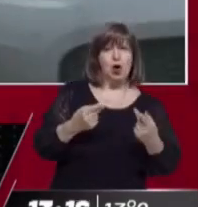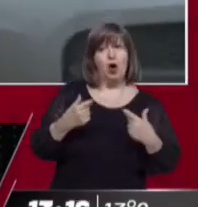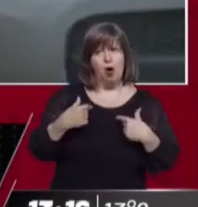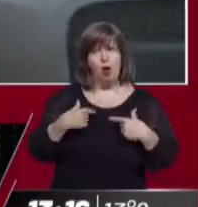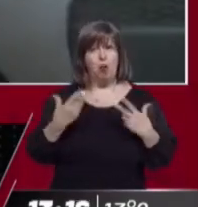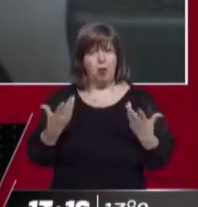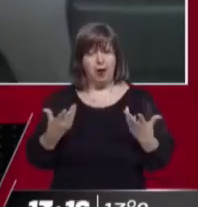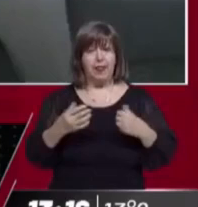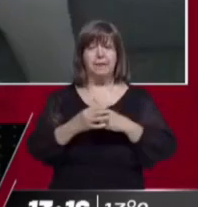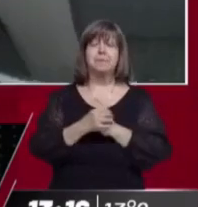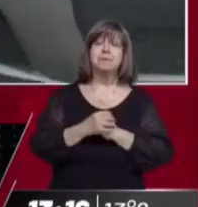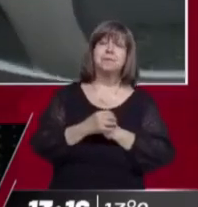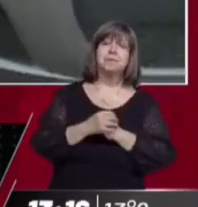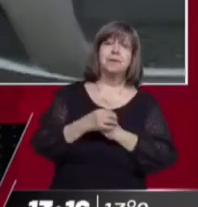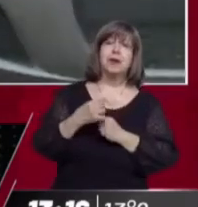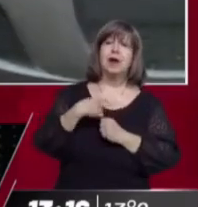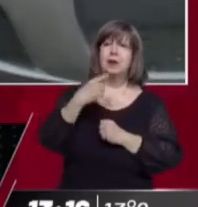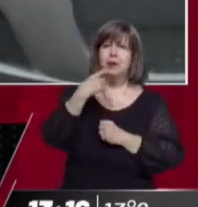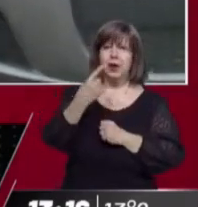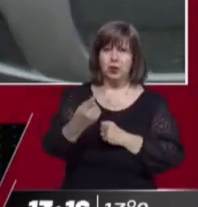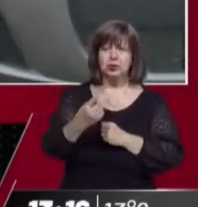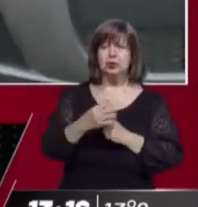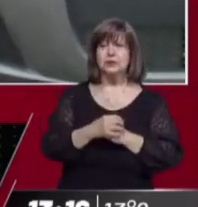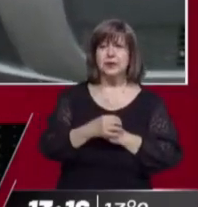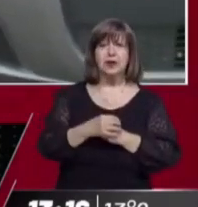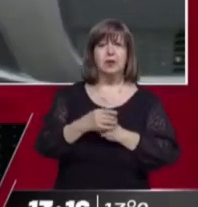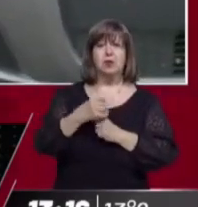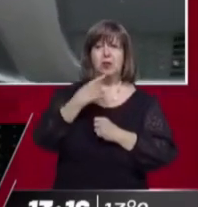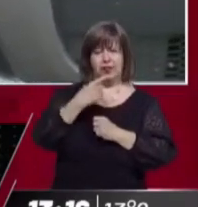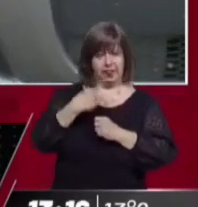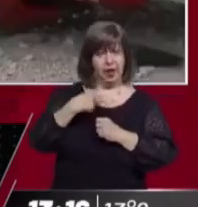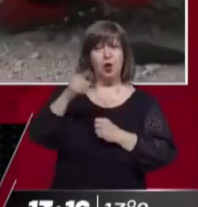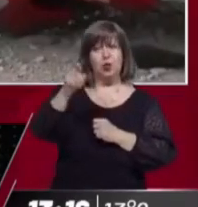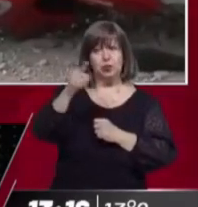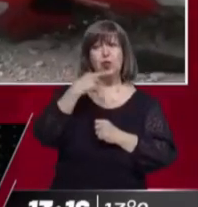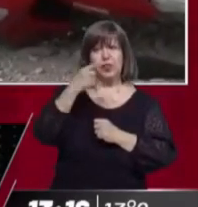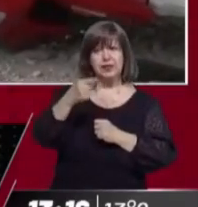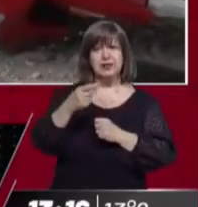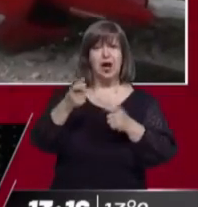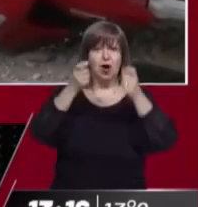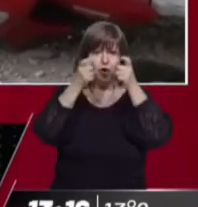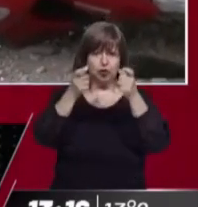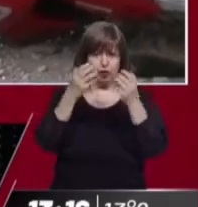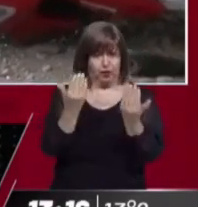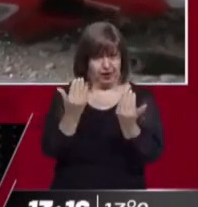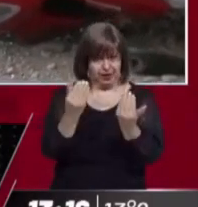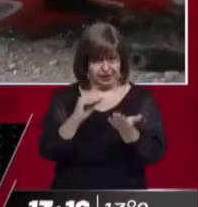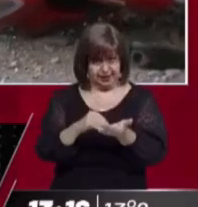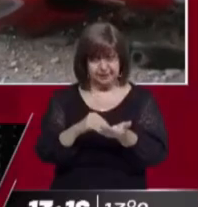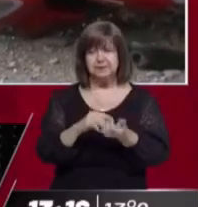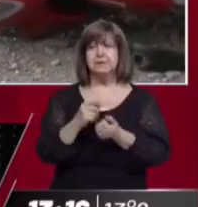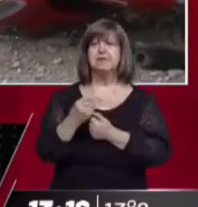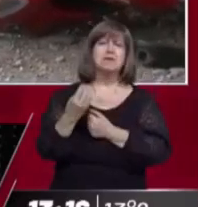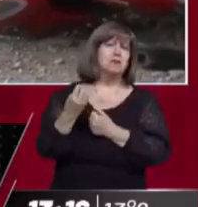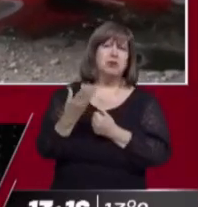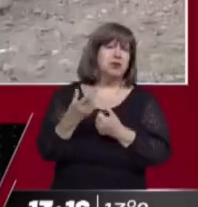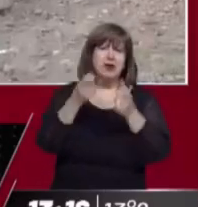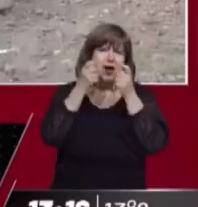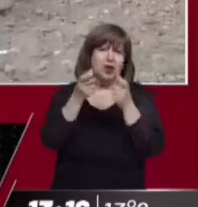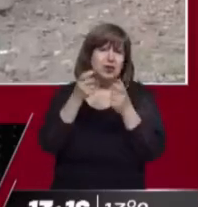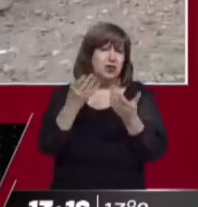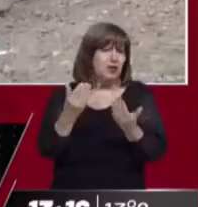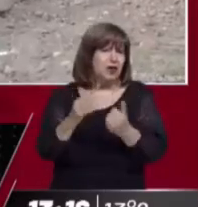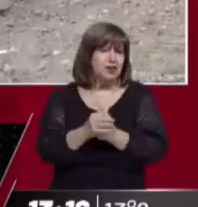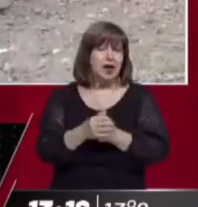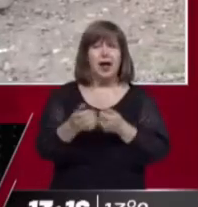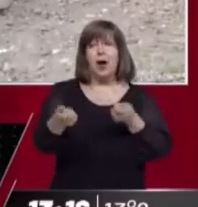yo cierto ent un punto interesante la laxitud en los controles y a veces eh eh nos preguntamos Por qué por qué no está el control